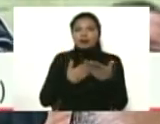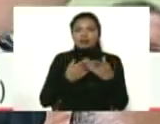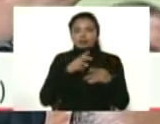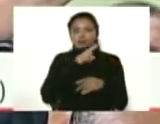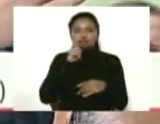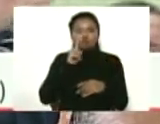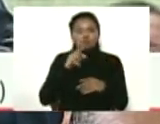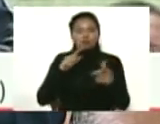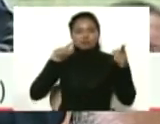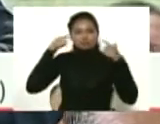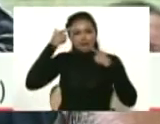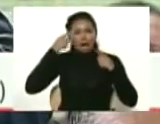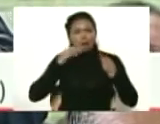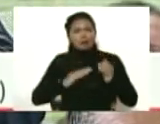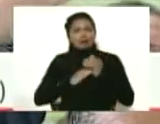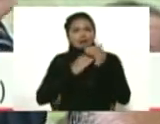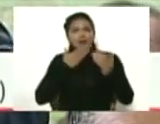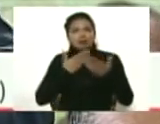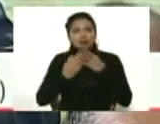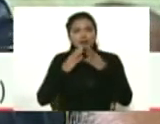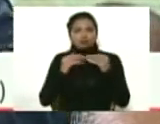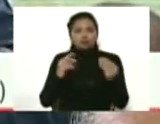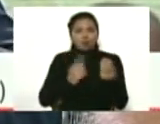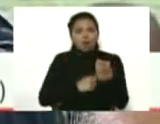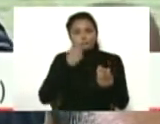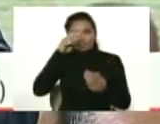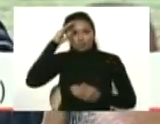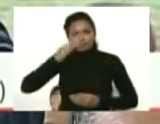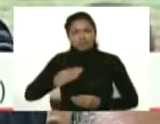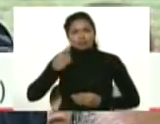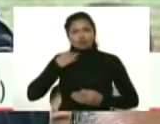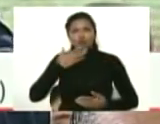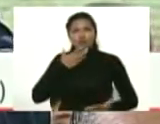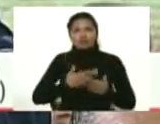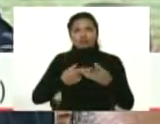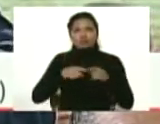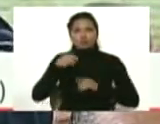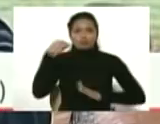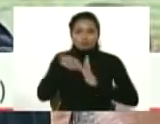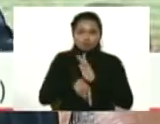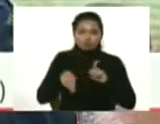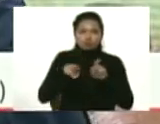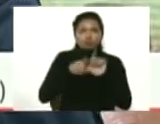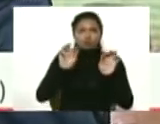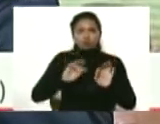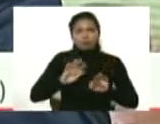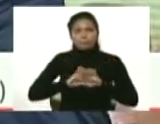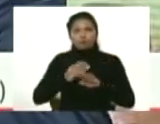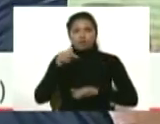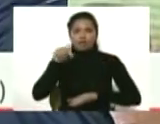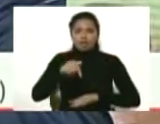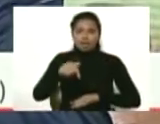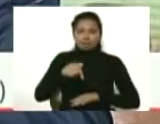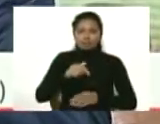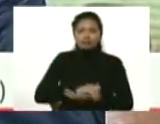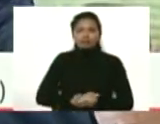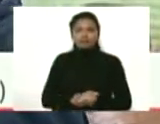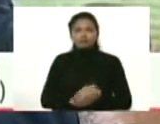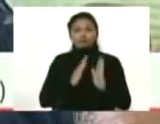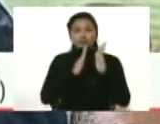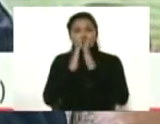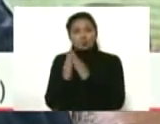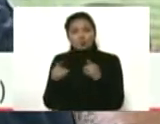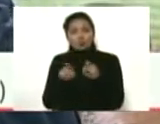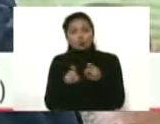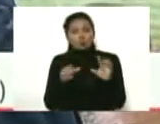de mi comandante Chávez, en gracias de todos los hermanos militares, yo le doy las gracias profundamente, porque esta organización